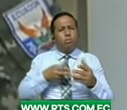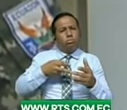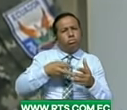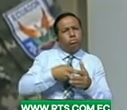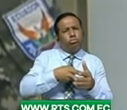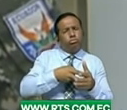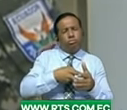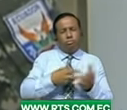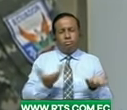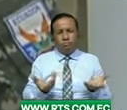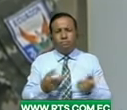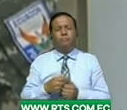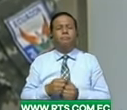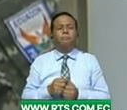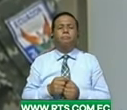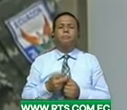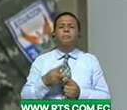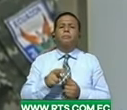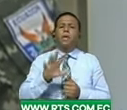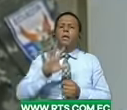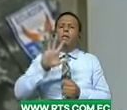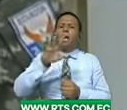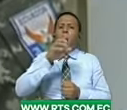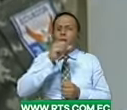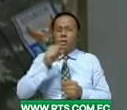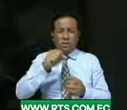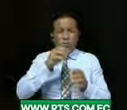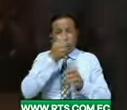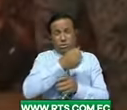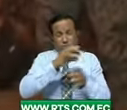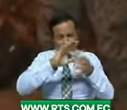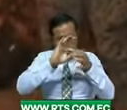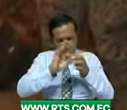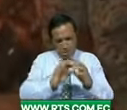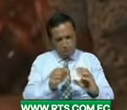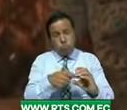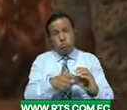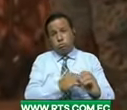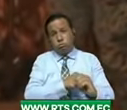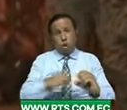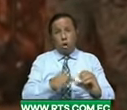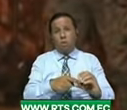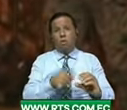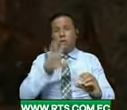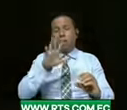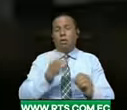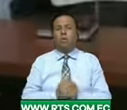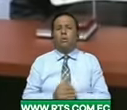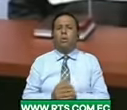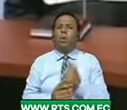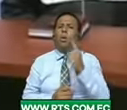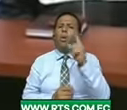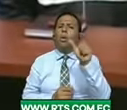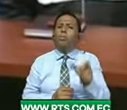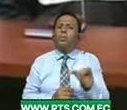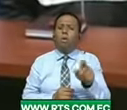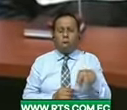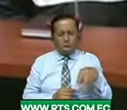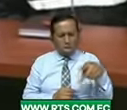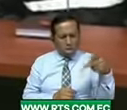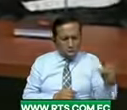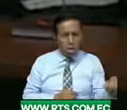celulares, 5 explosivos artesanales. Del único privado de la libertad herido, solo saben que fue